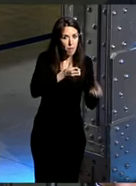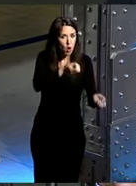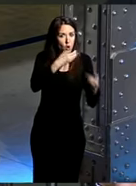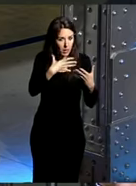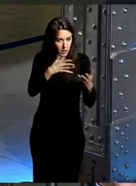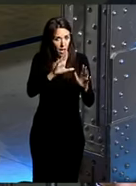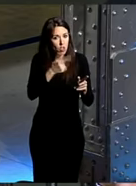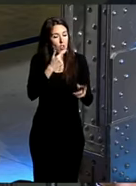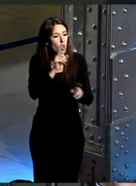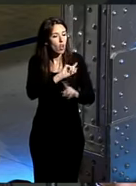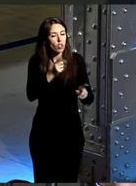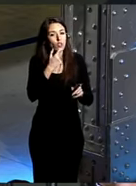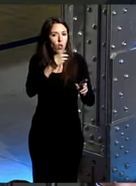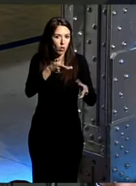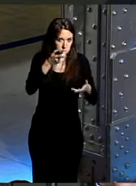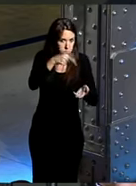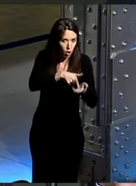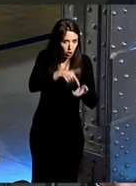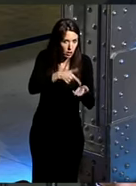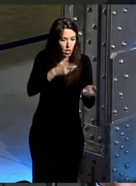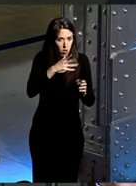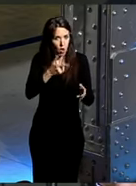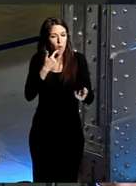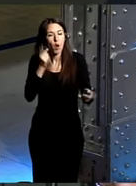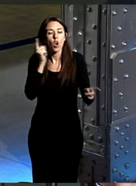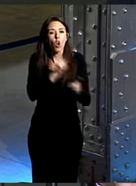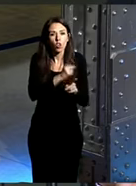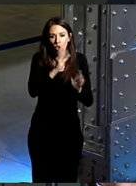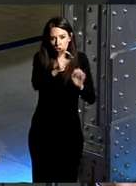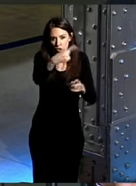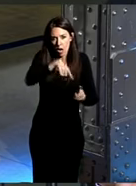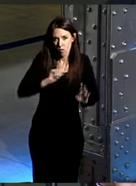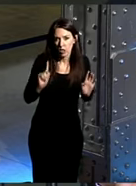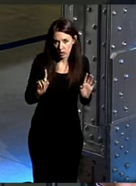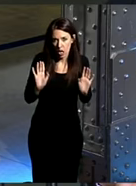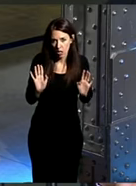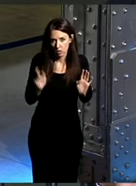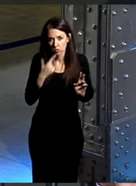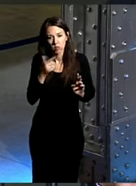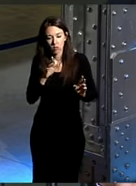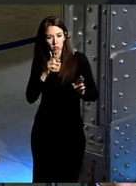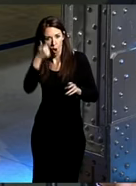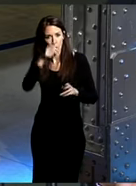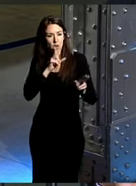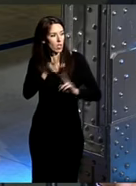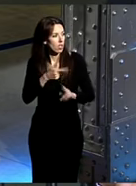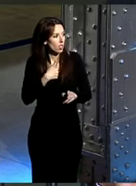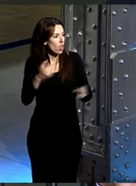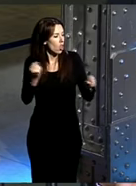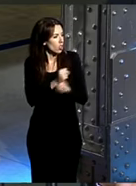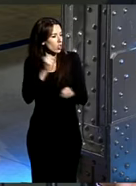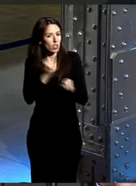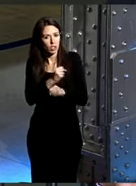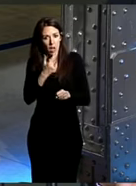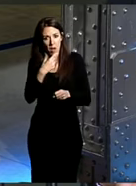comentario o tu constatación. Frente a la vuestra. Sí. Es decir, yo he trabajado